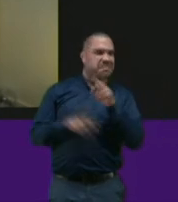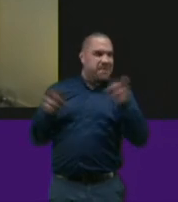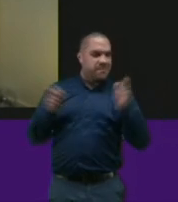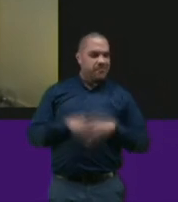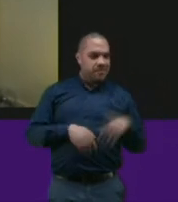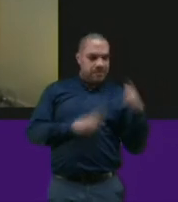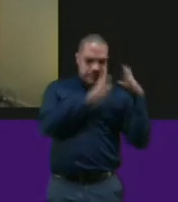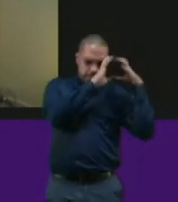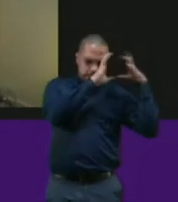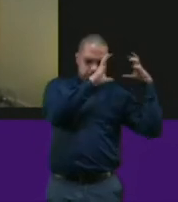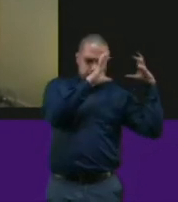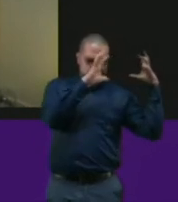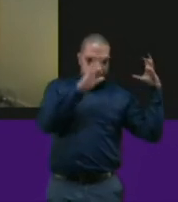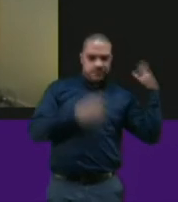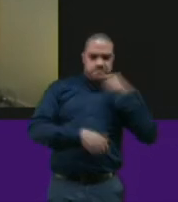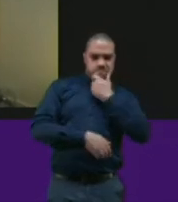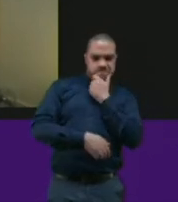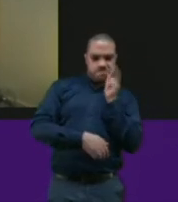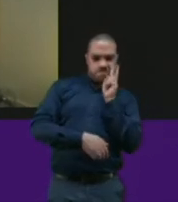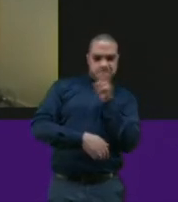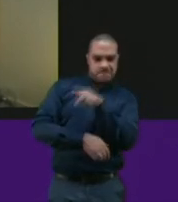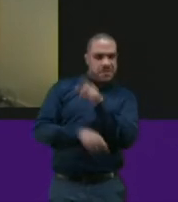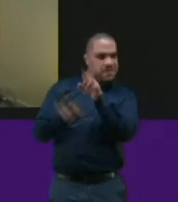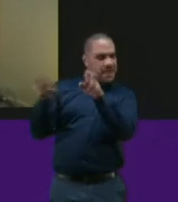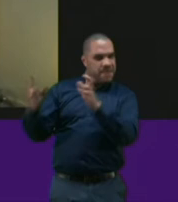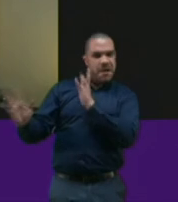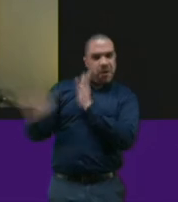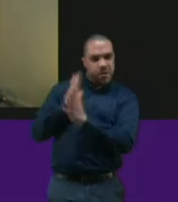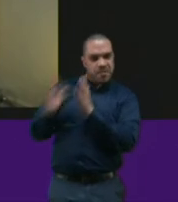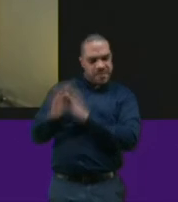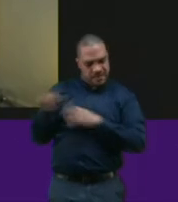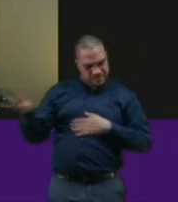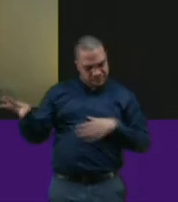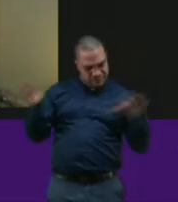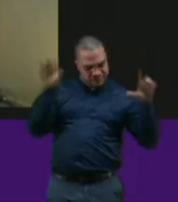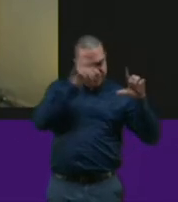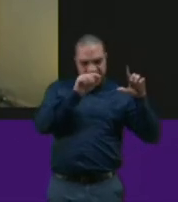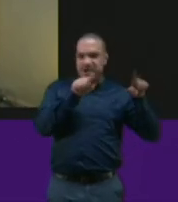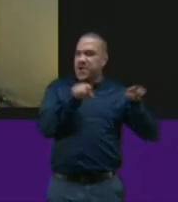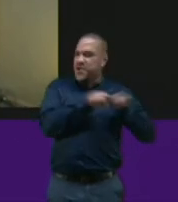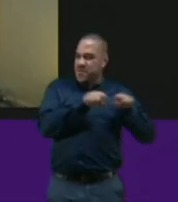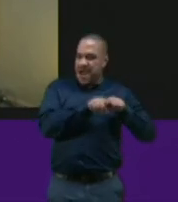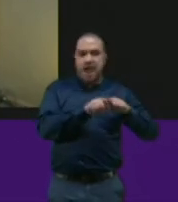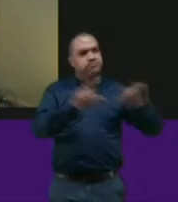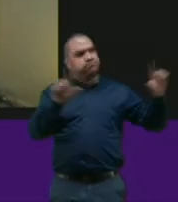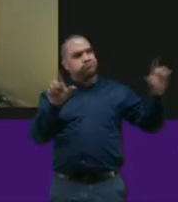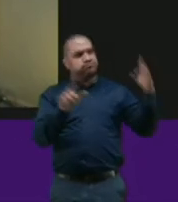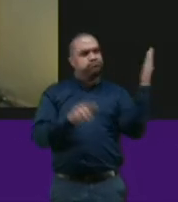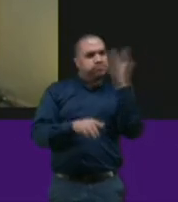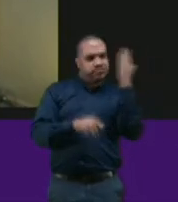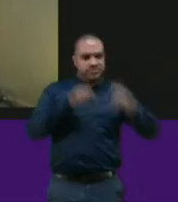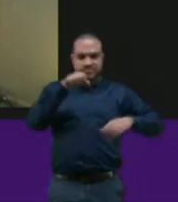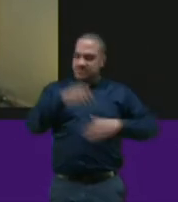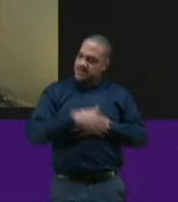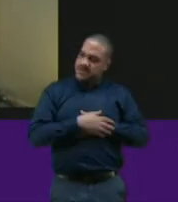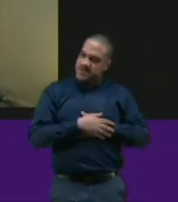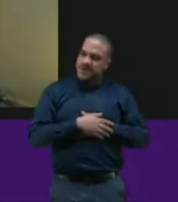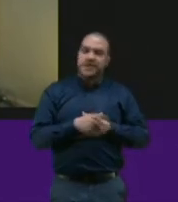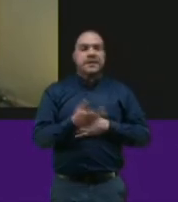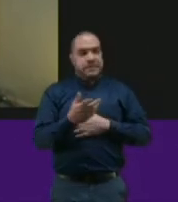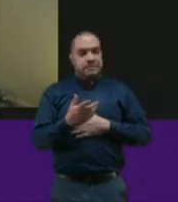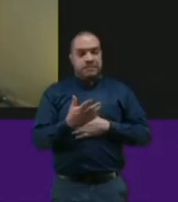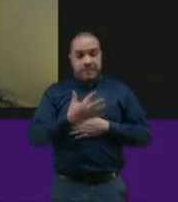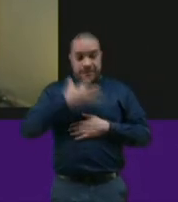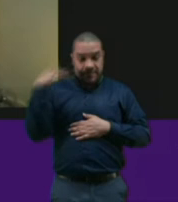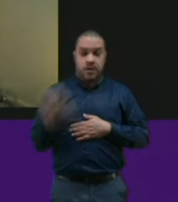para poner en Movies. Pero maravilloso, Fabián, maravilloso. Yo personalmente pienso que